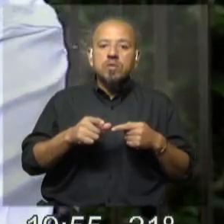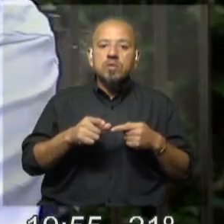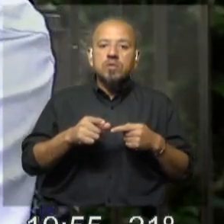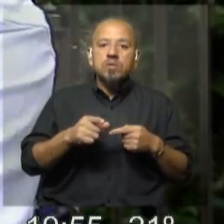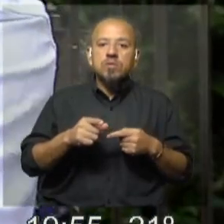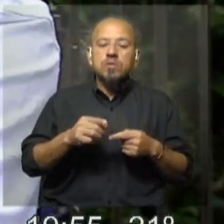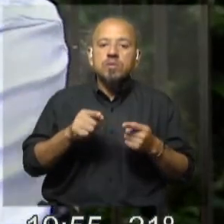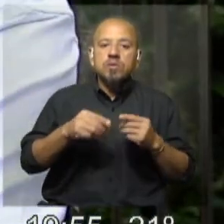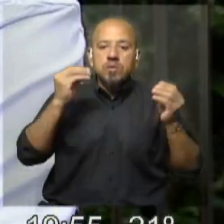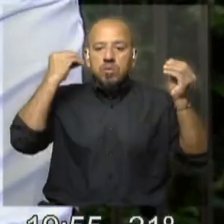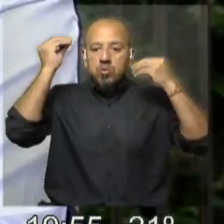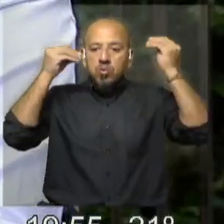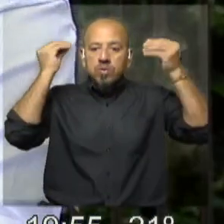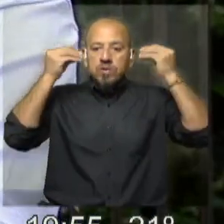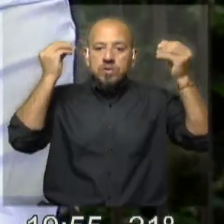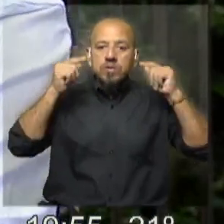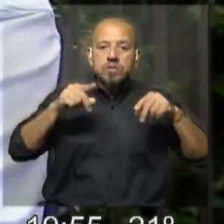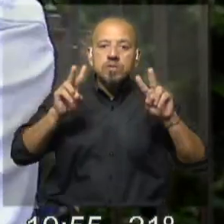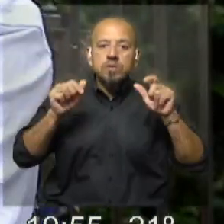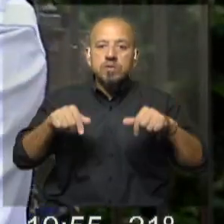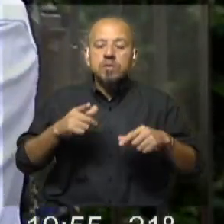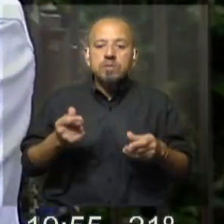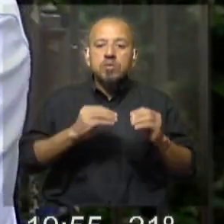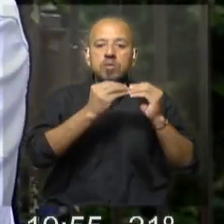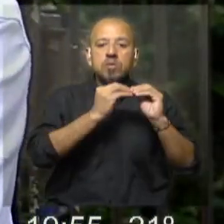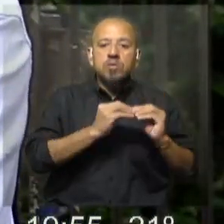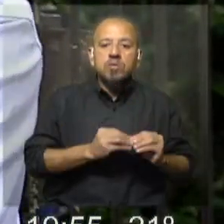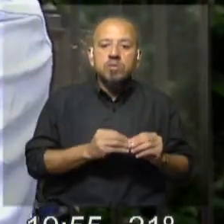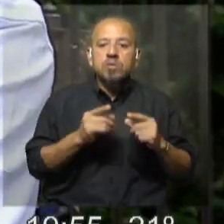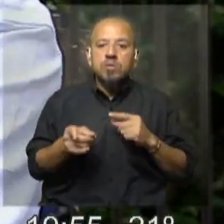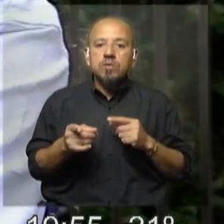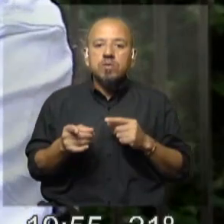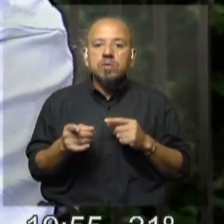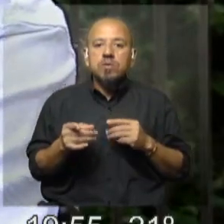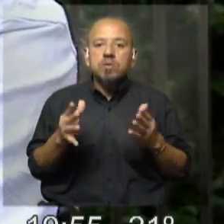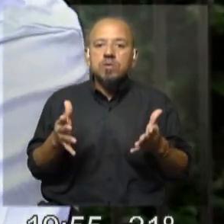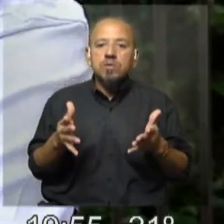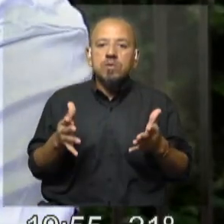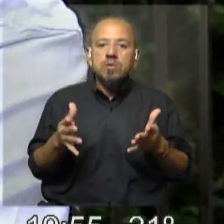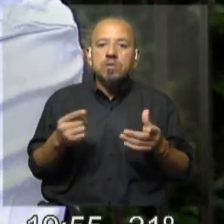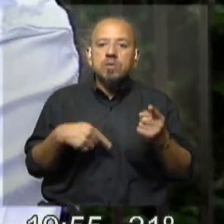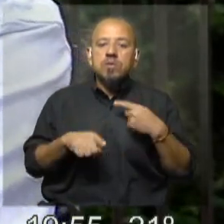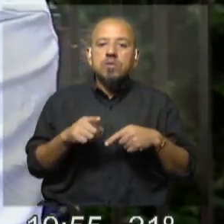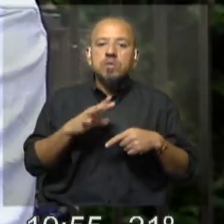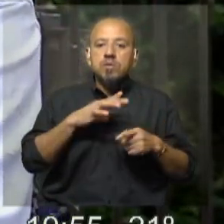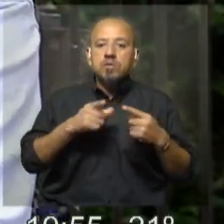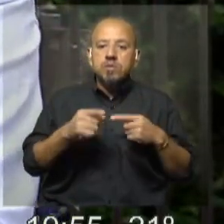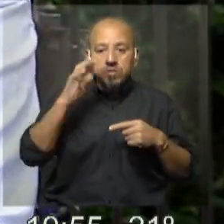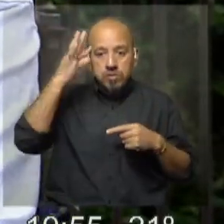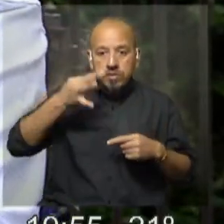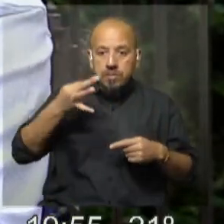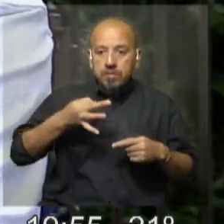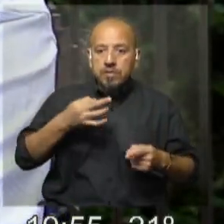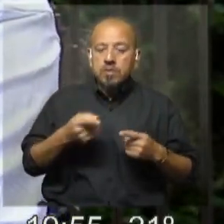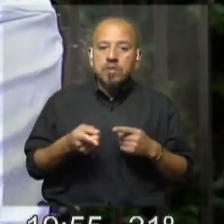principio, vemos con preocupación las asignaciones presupuestales, vemos que ese es un elemento que obstaculiza realmente las posibilidades